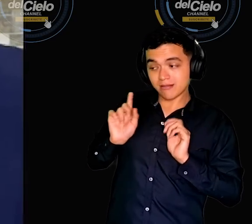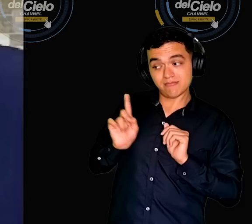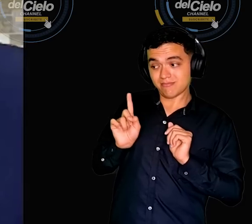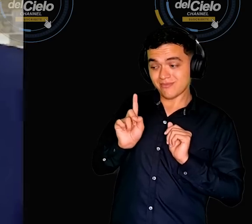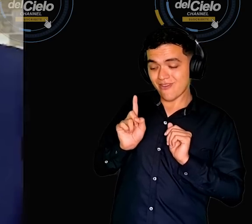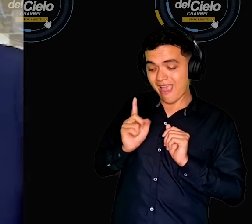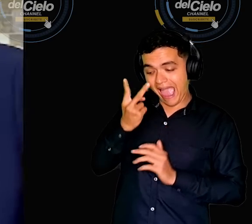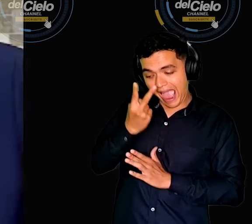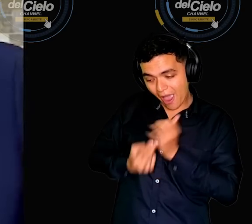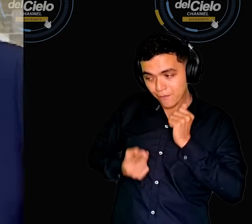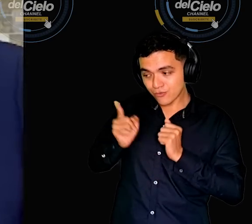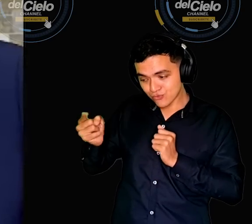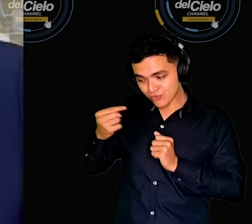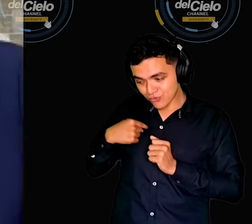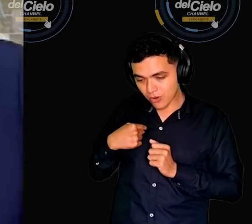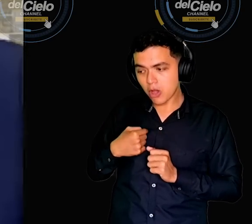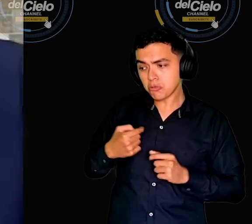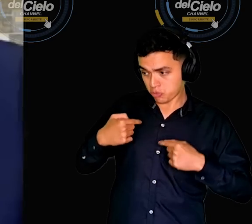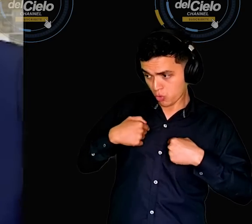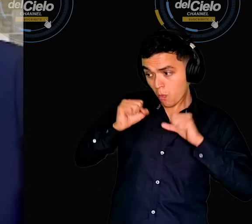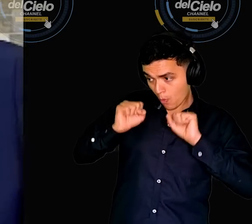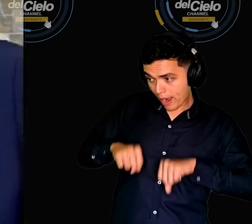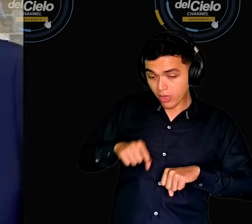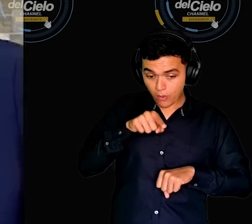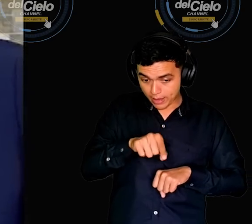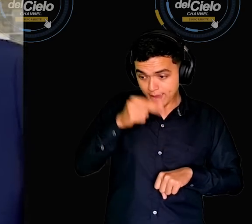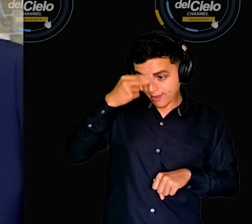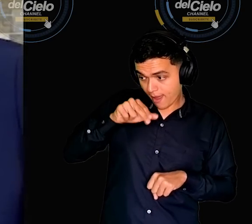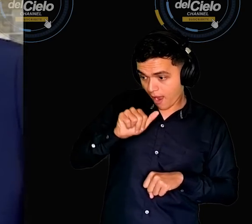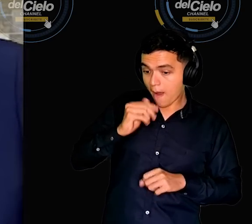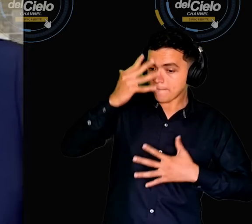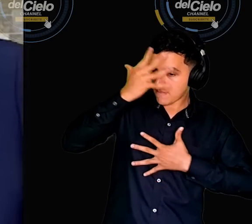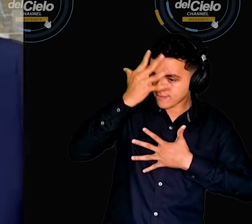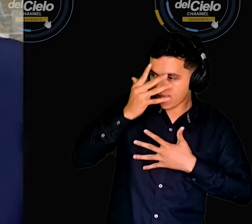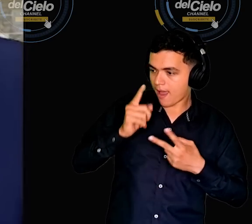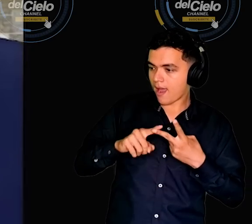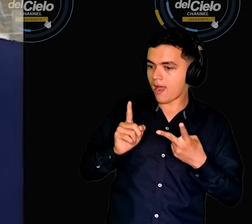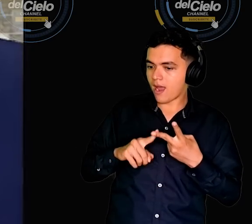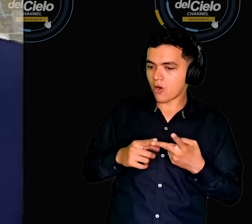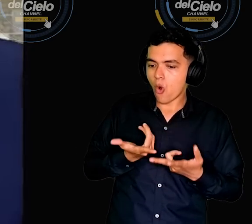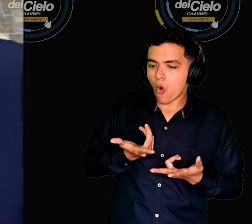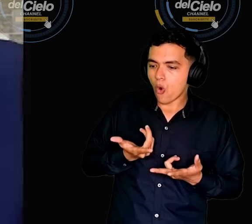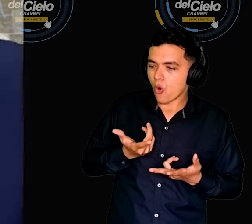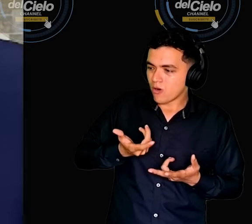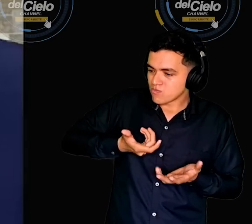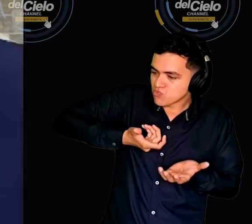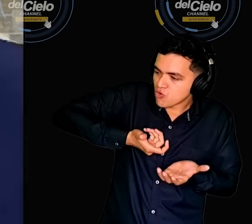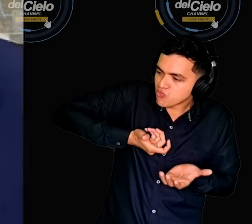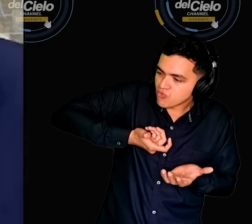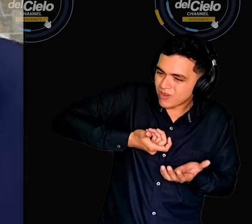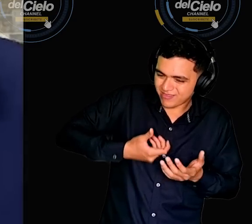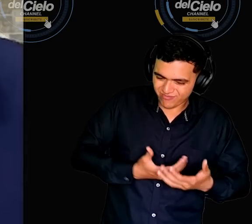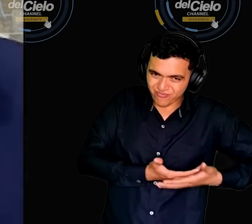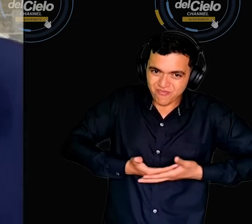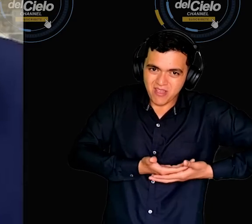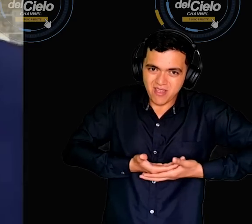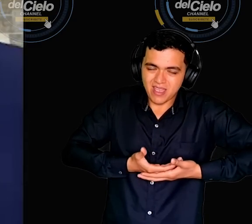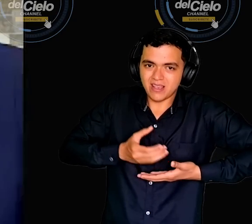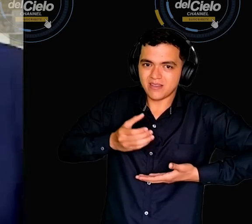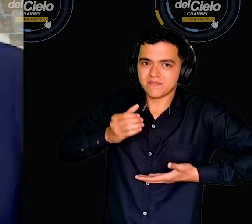que el amor hay que cultivarlo, hay que guardarlo, hay que darle el caldo de